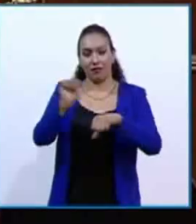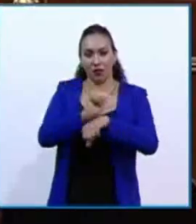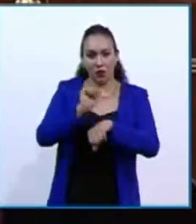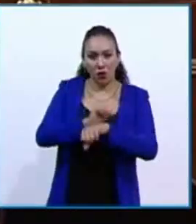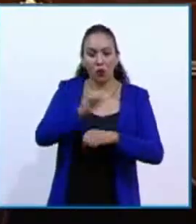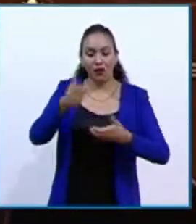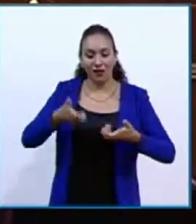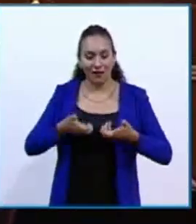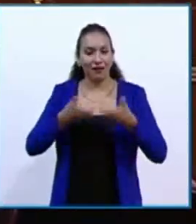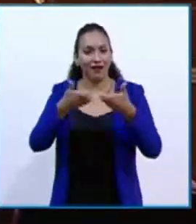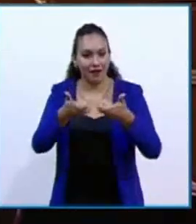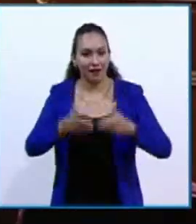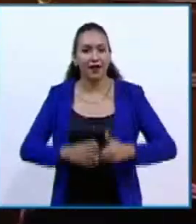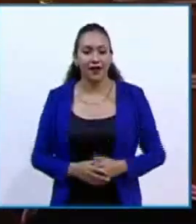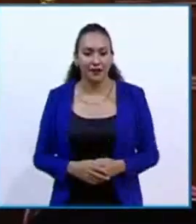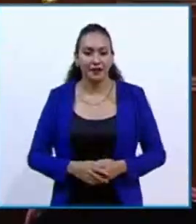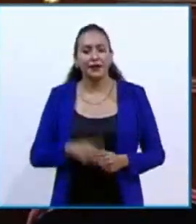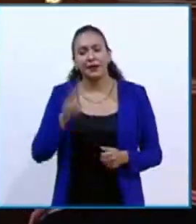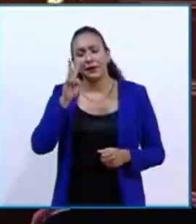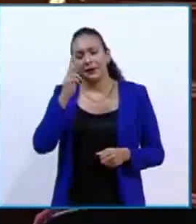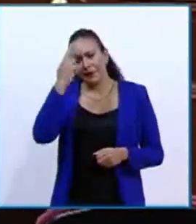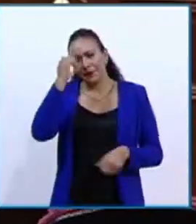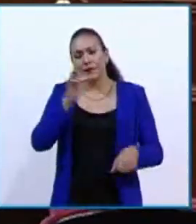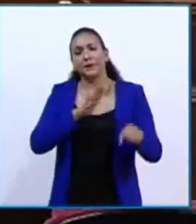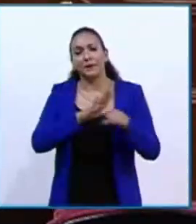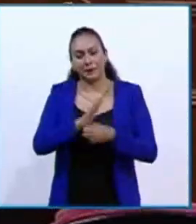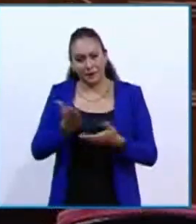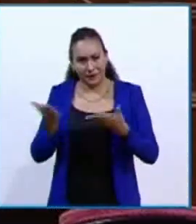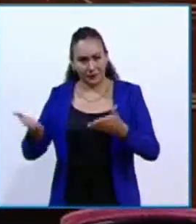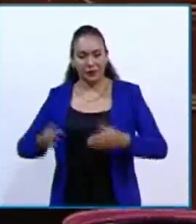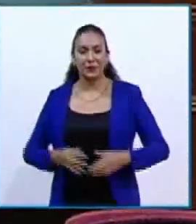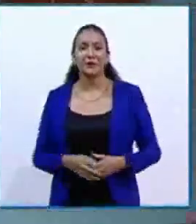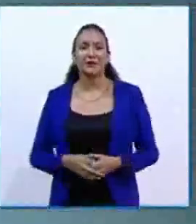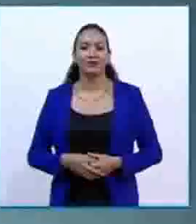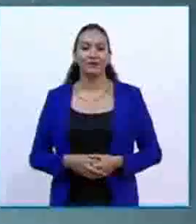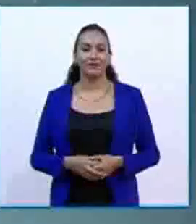pública. Escuchemos parte de los argumentos de la ministra ponente.